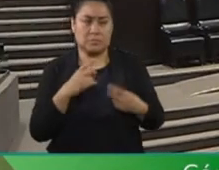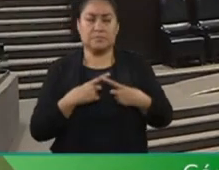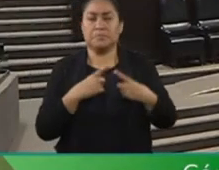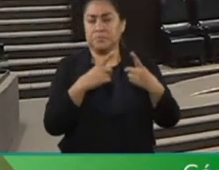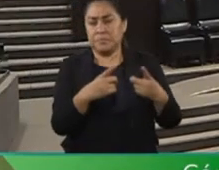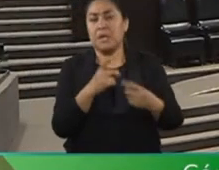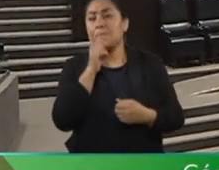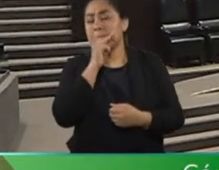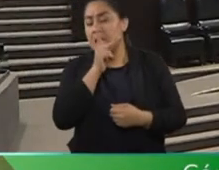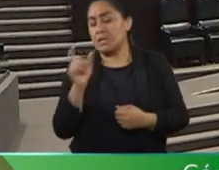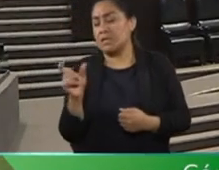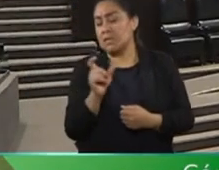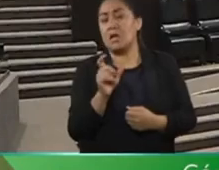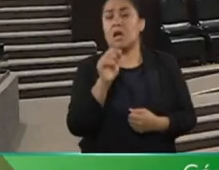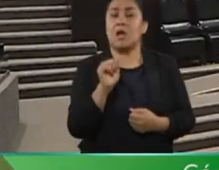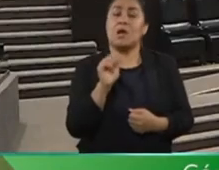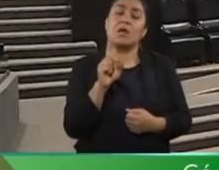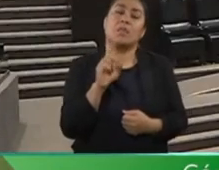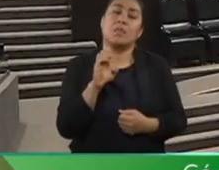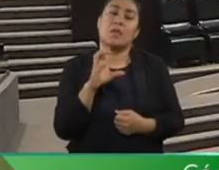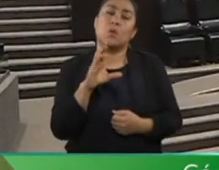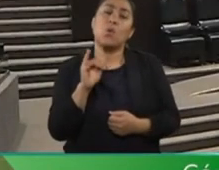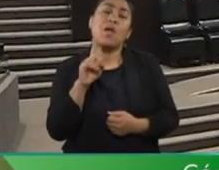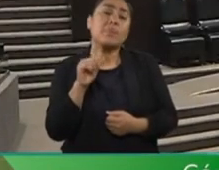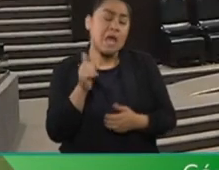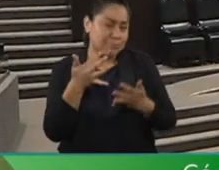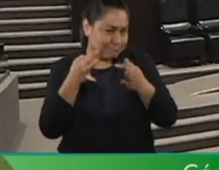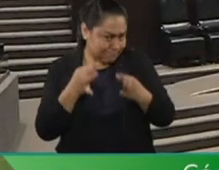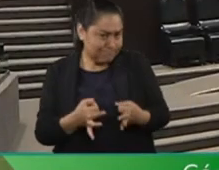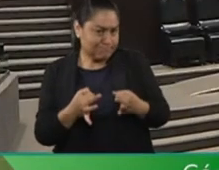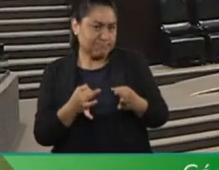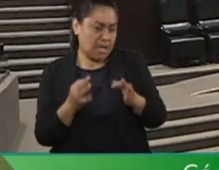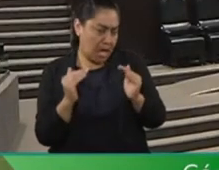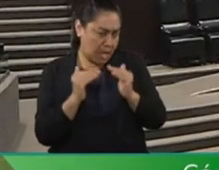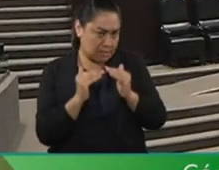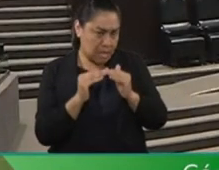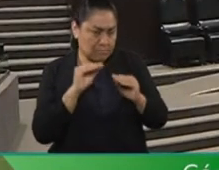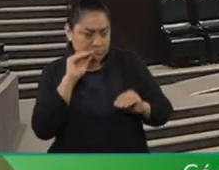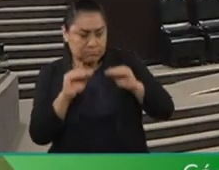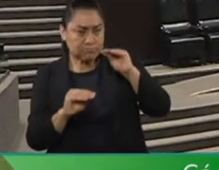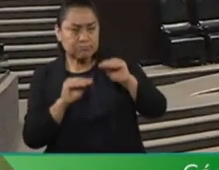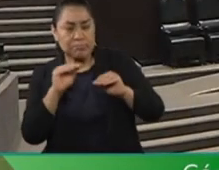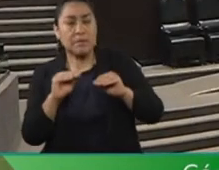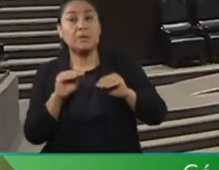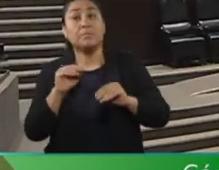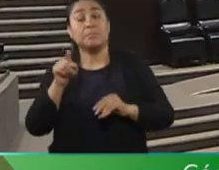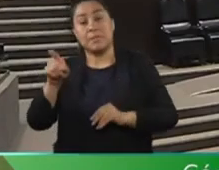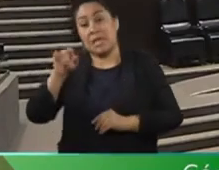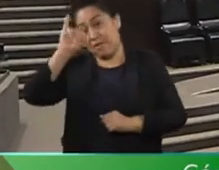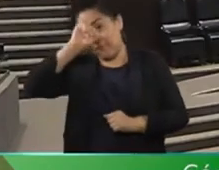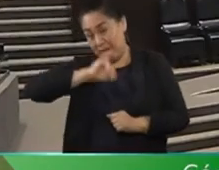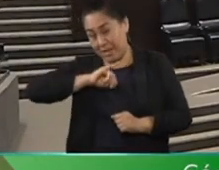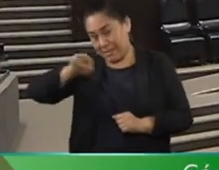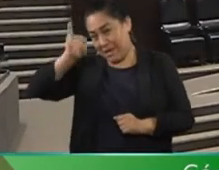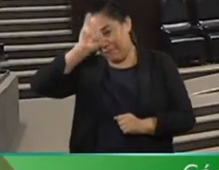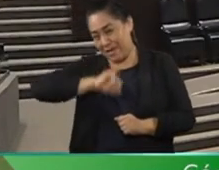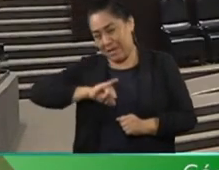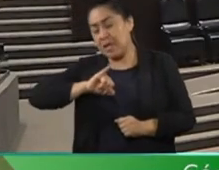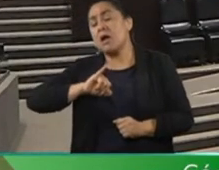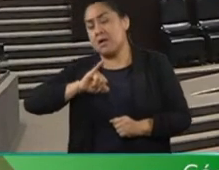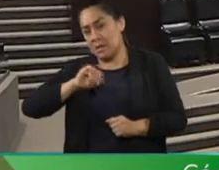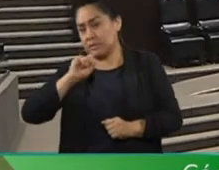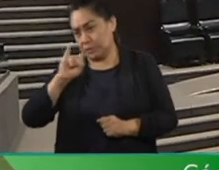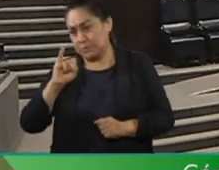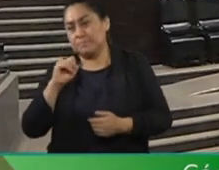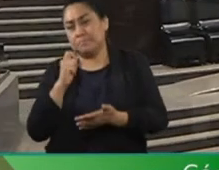adjetivo adecuada como característica a la vivienda por la parte patronal que la parte patronal financia